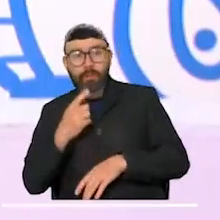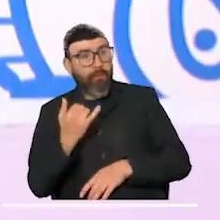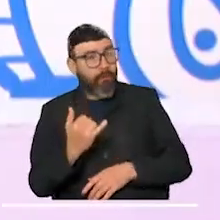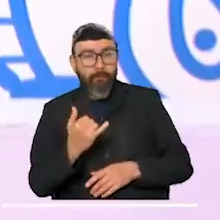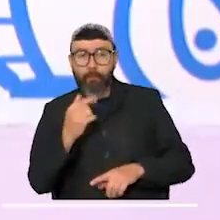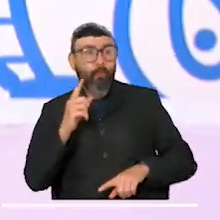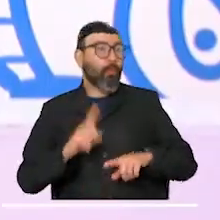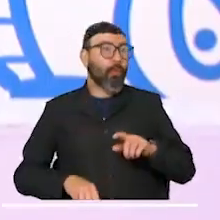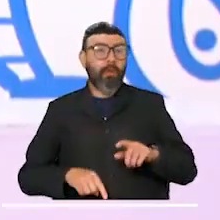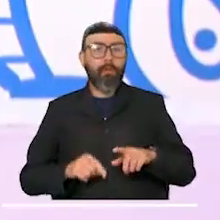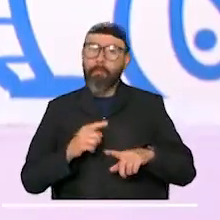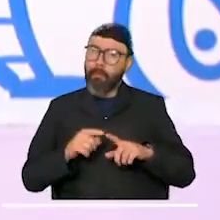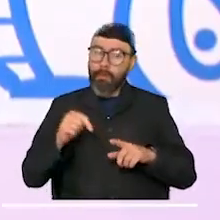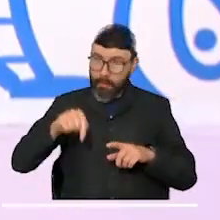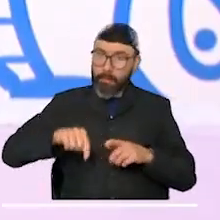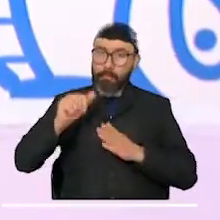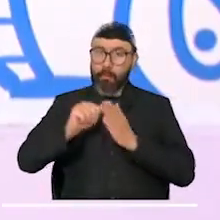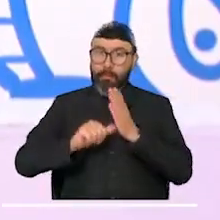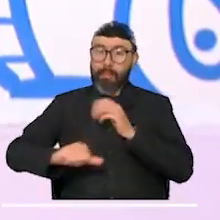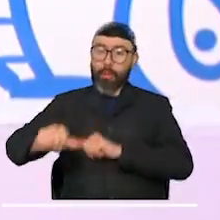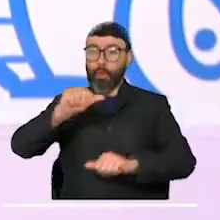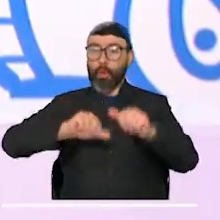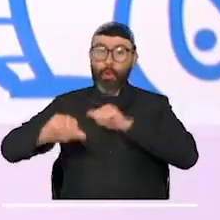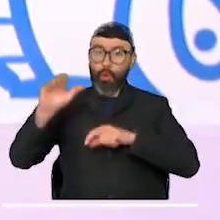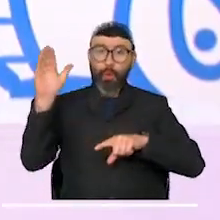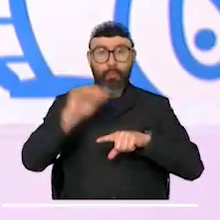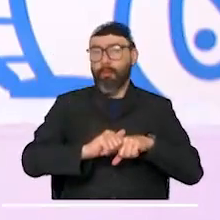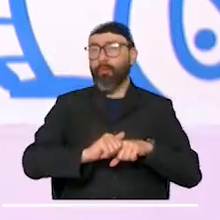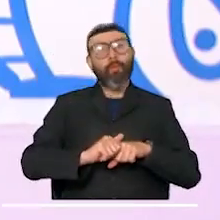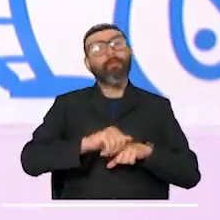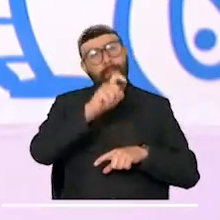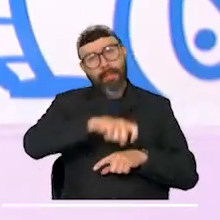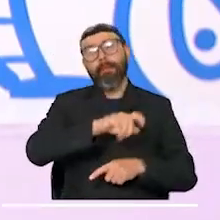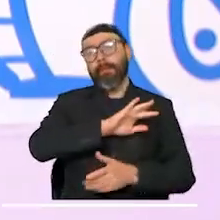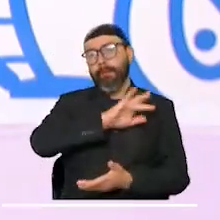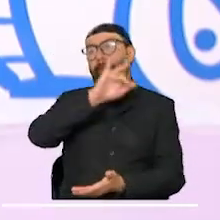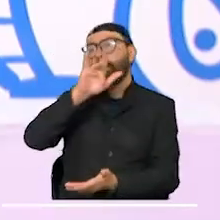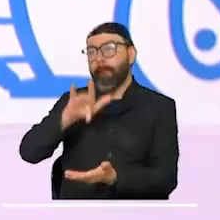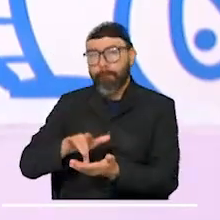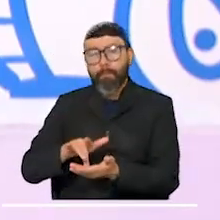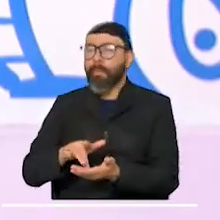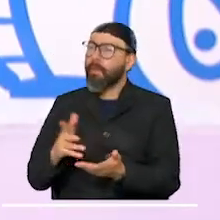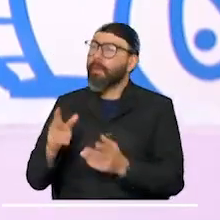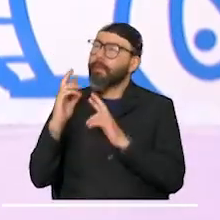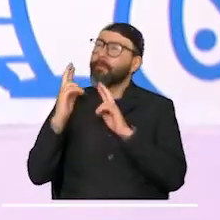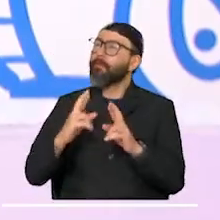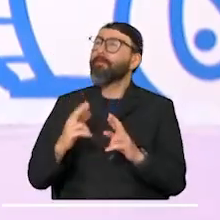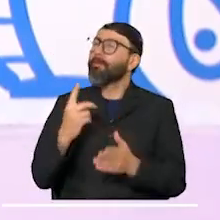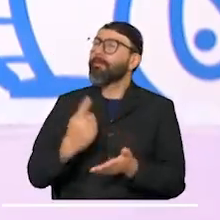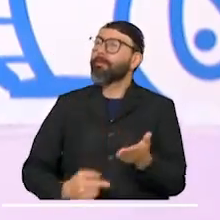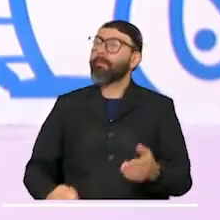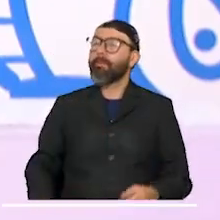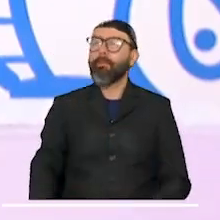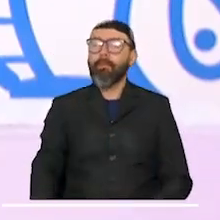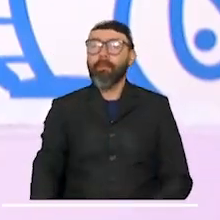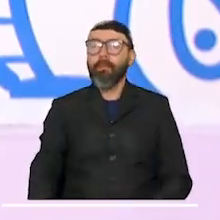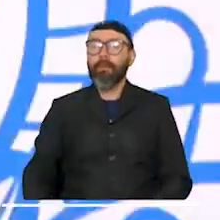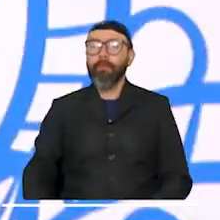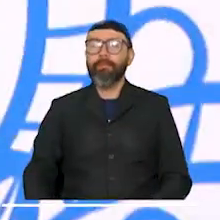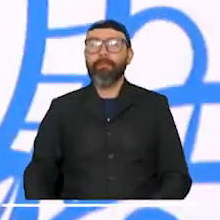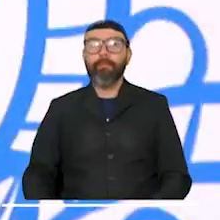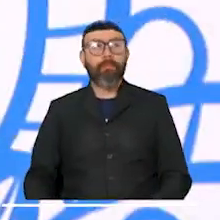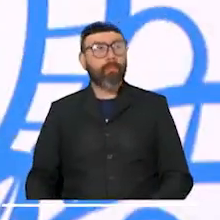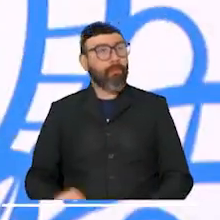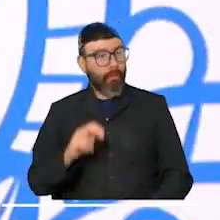sustituye la consulta que eso es algo muy importante es un programa de Educación que le contestamos doctora a nuestra amiga Nancy